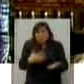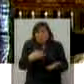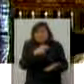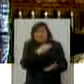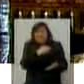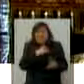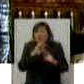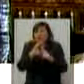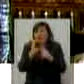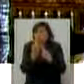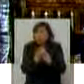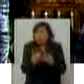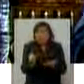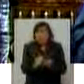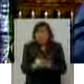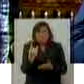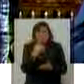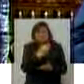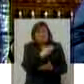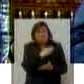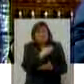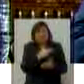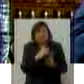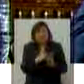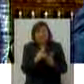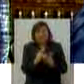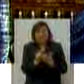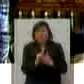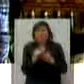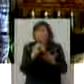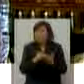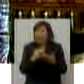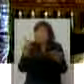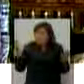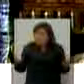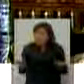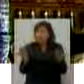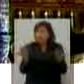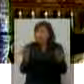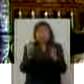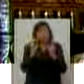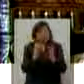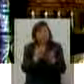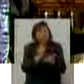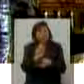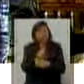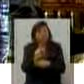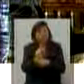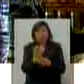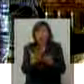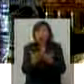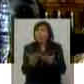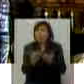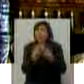de cultura primer primer decreto supremo que debió fomentar la formación educativa de los de los